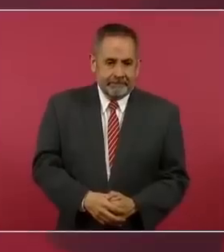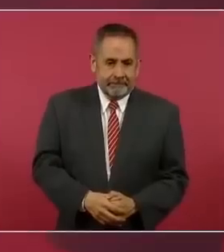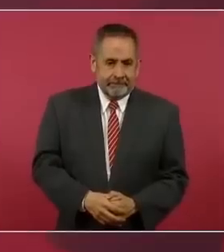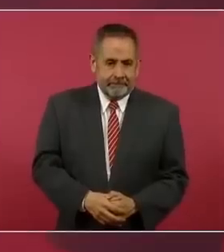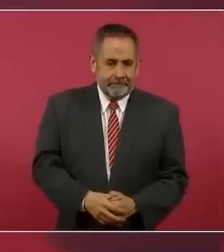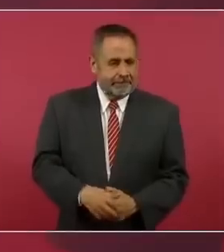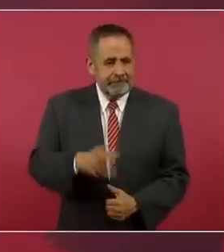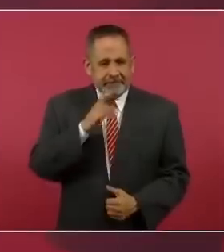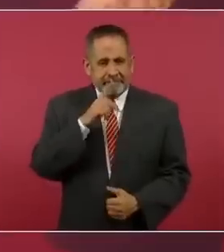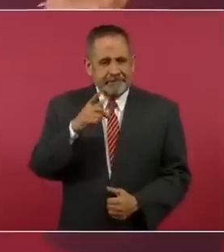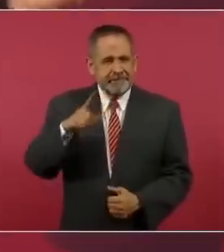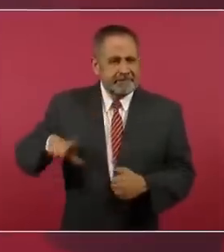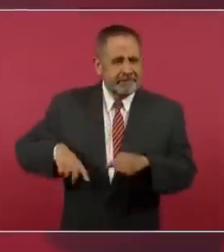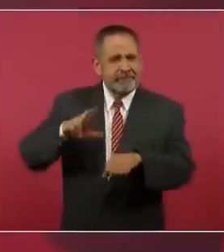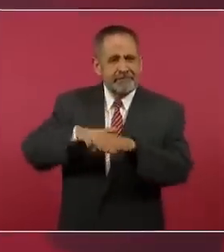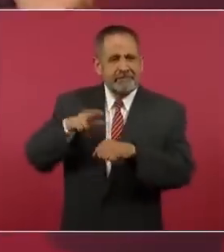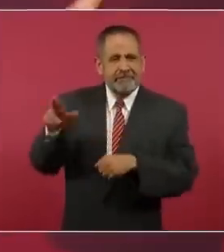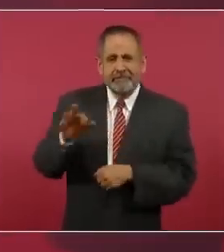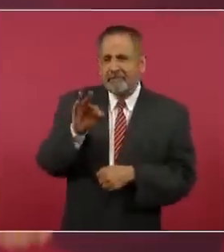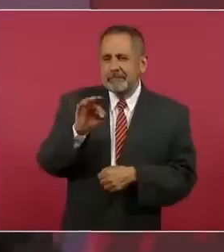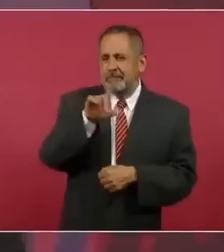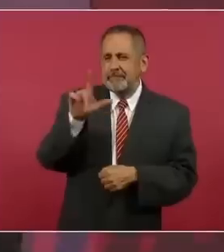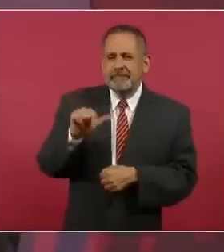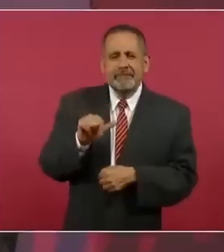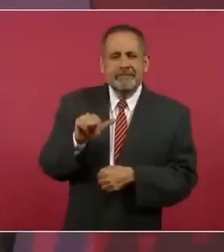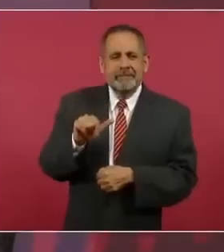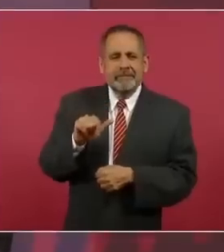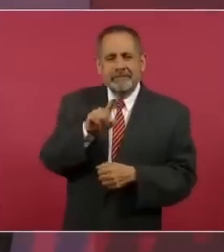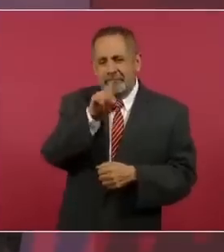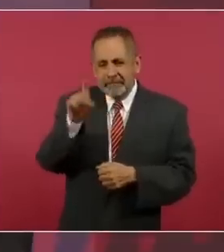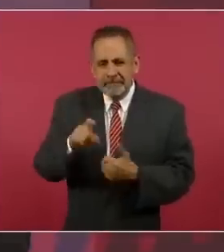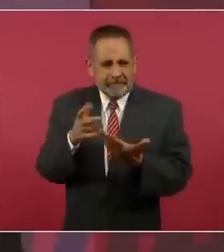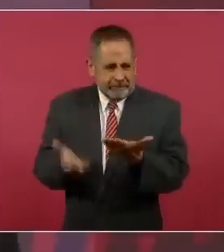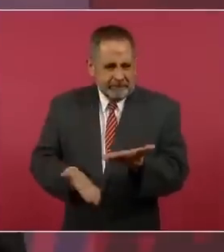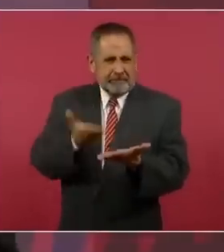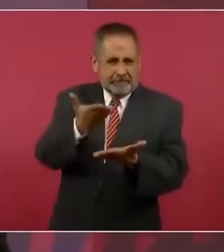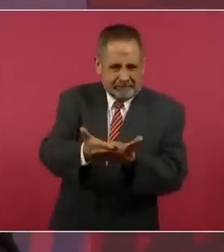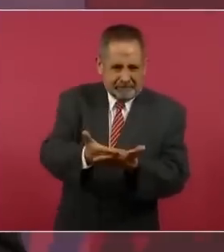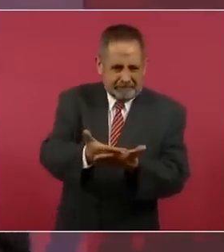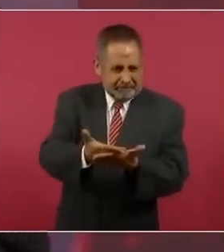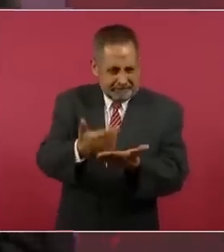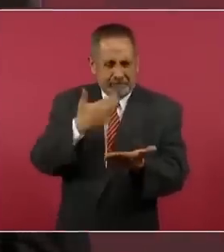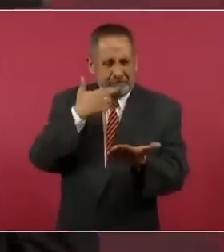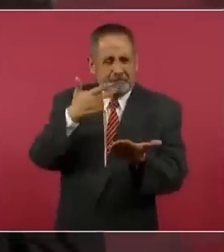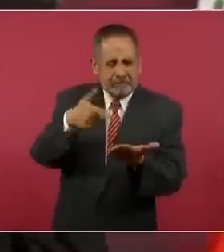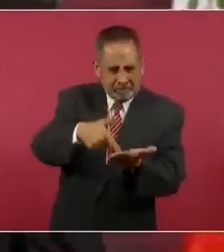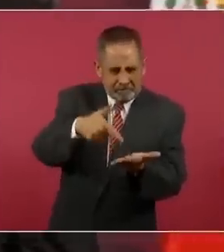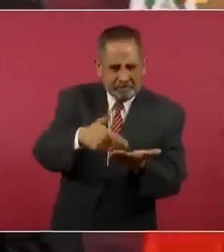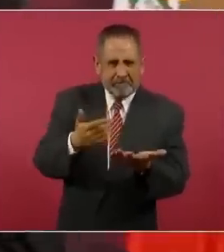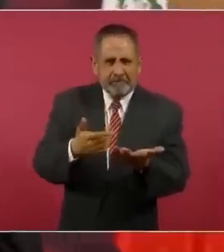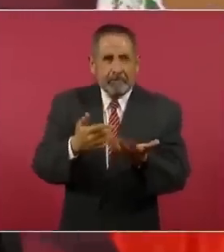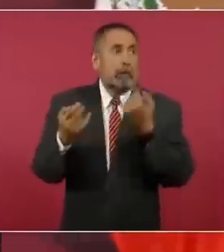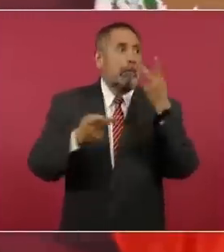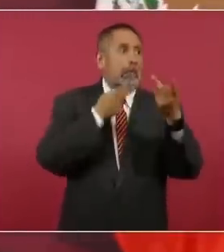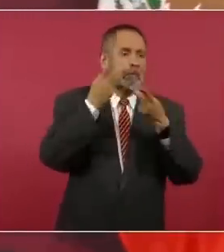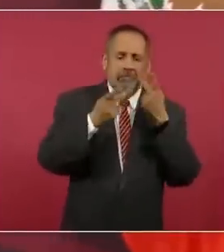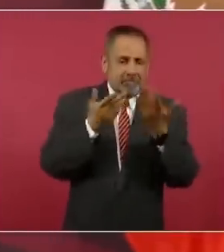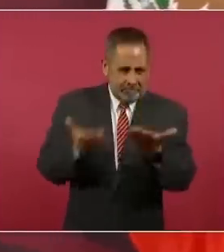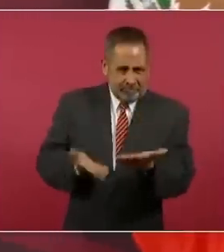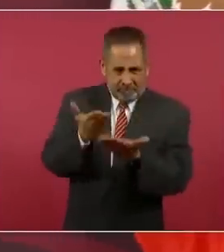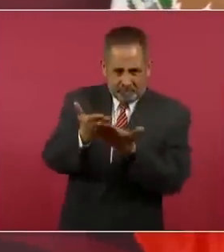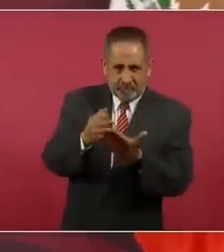haga una propuesta el gobernador de Texas y el gobernador de Florida y